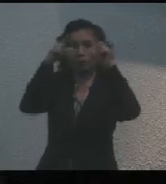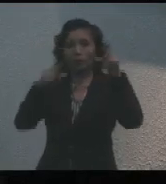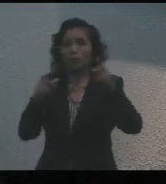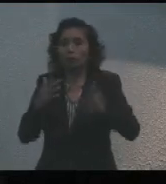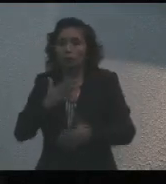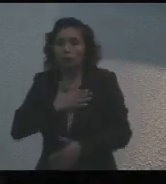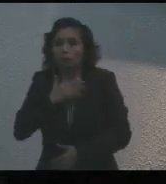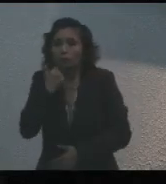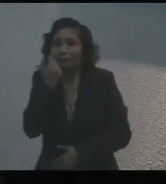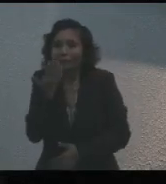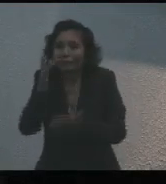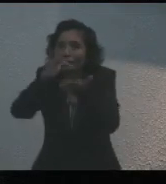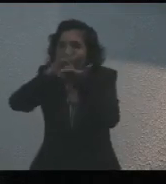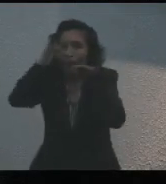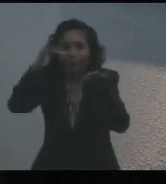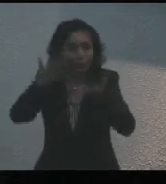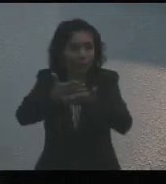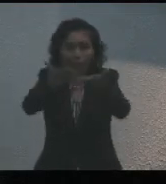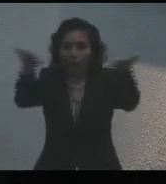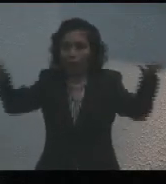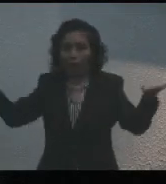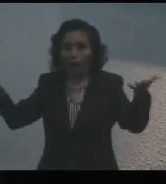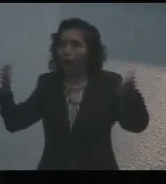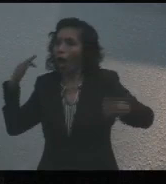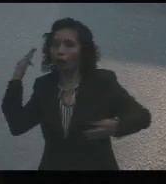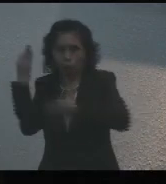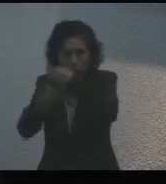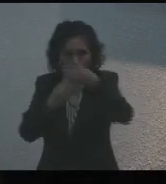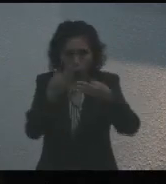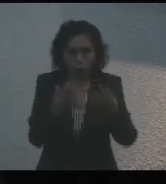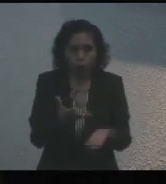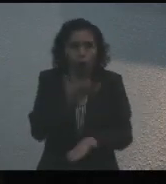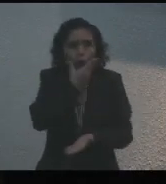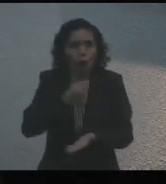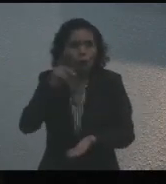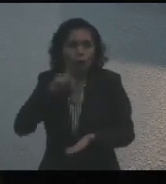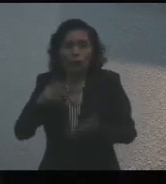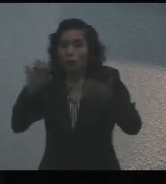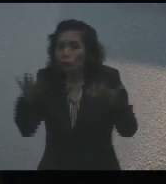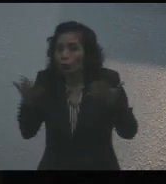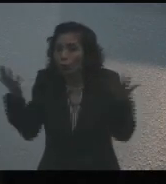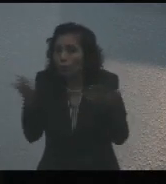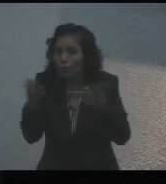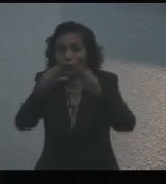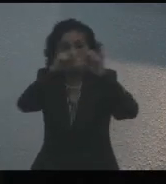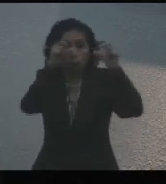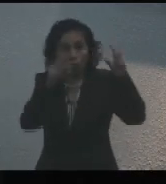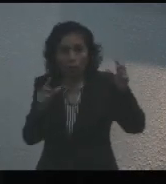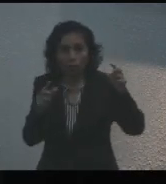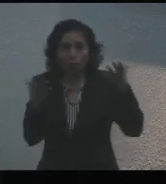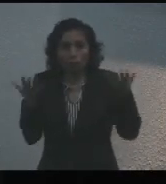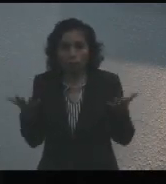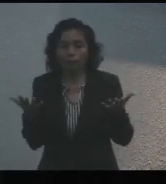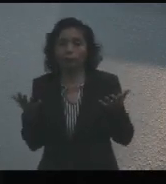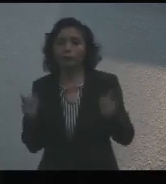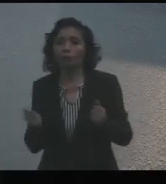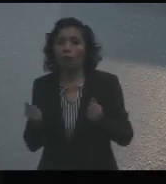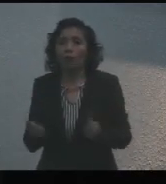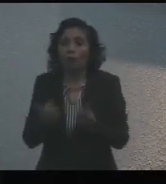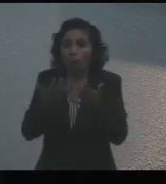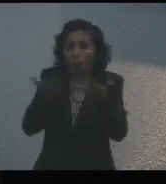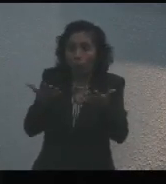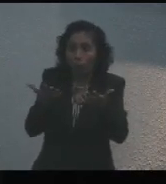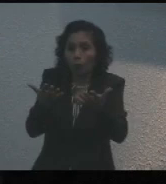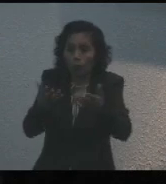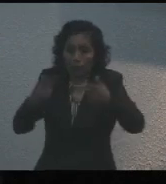quiero agradecerles a todos y cada uno de ustedes lo que hacen por México y lo que hacen por las